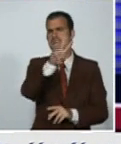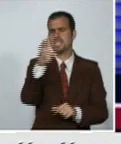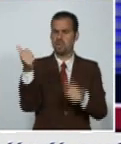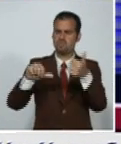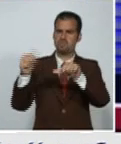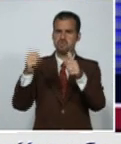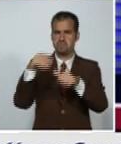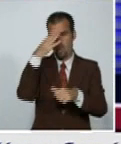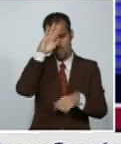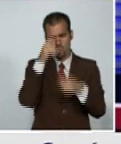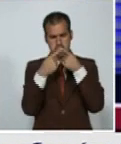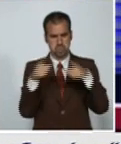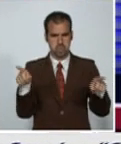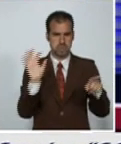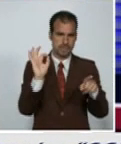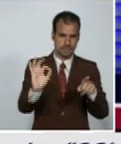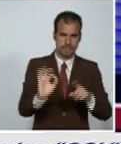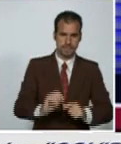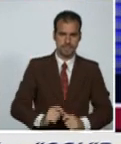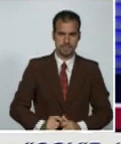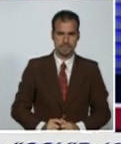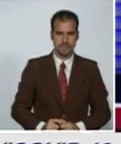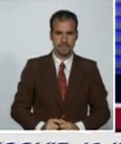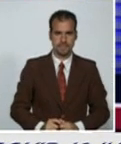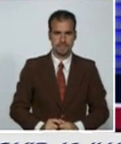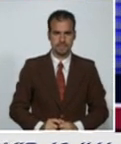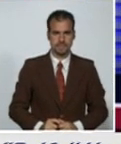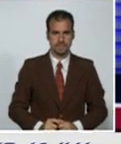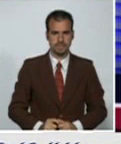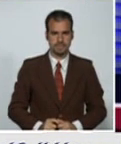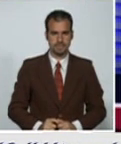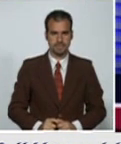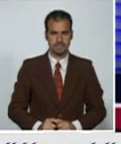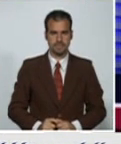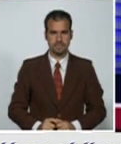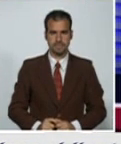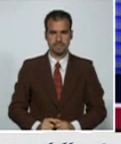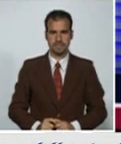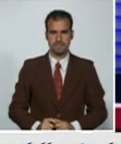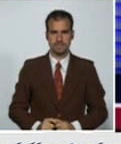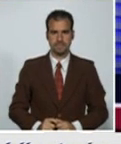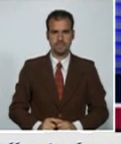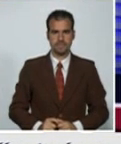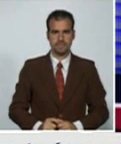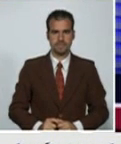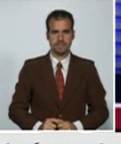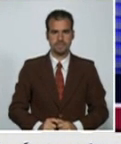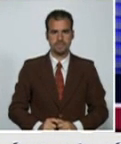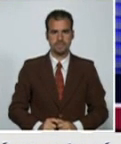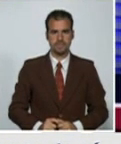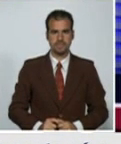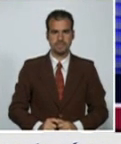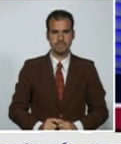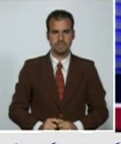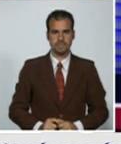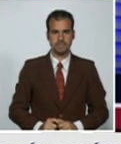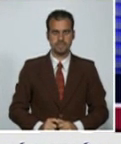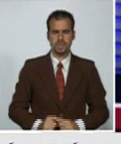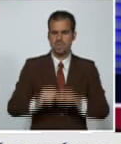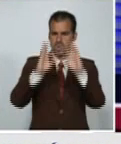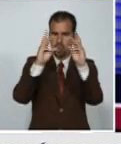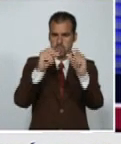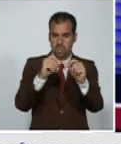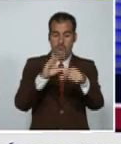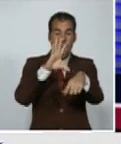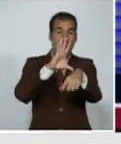molecular que ya laboran en nuestro país. Y como resultado del análisis de